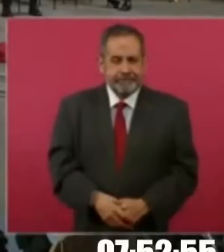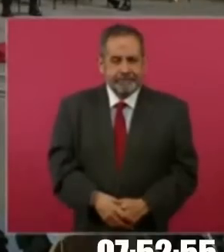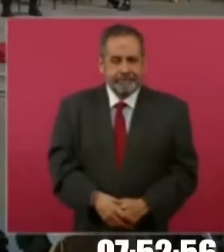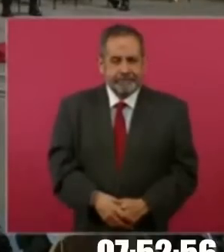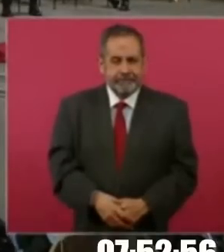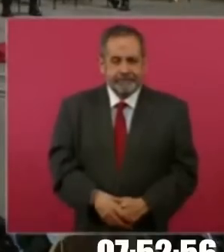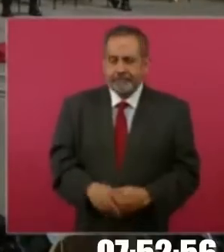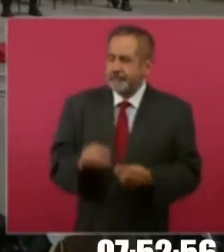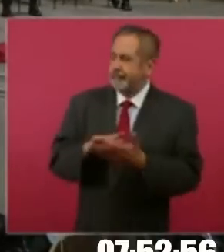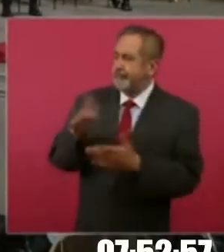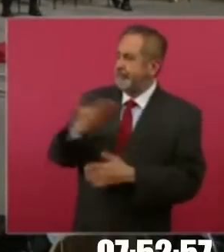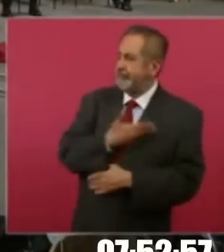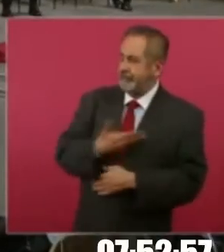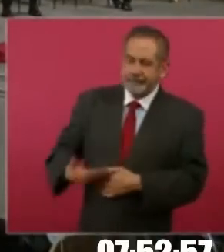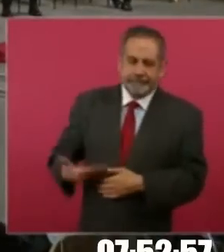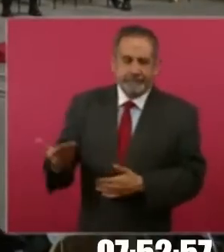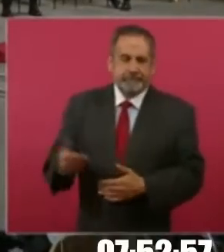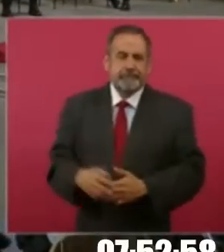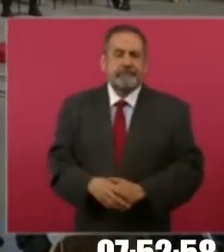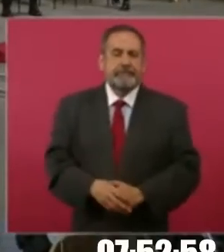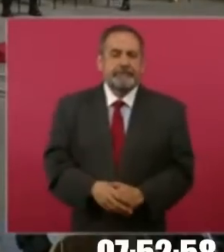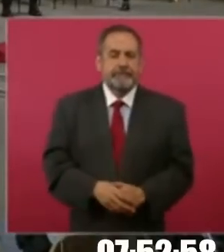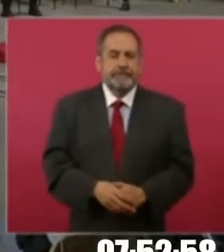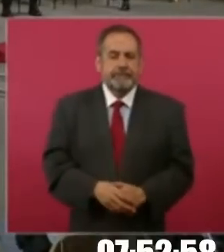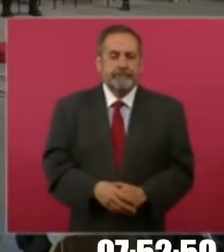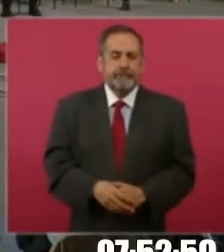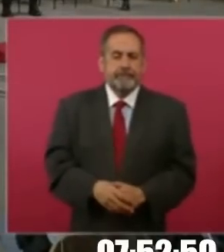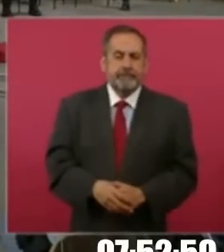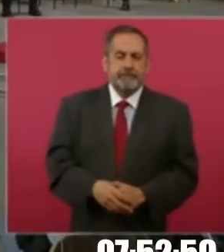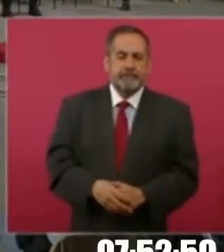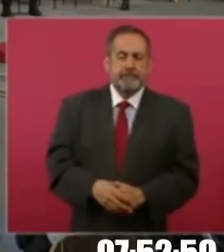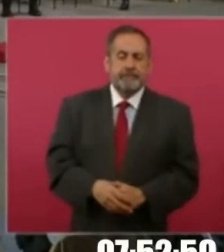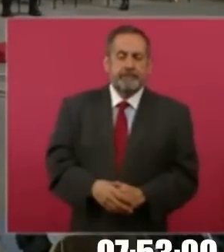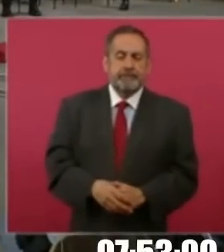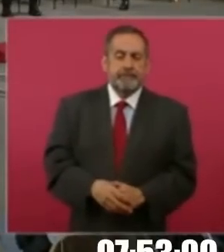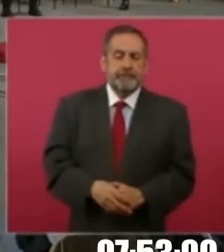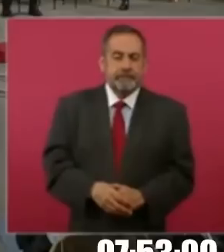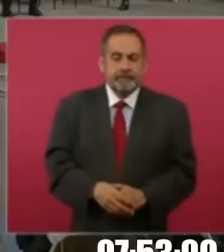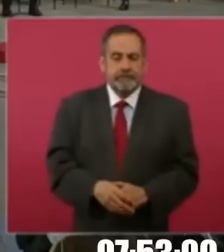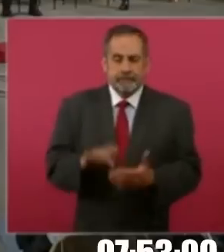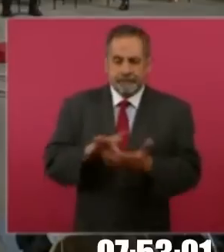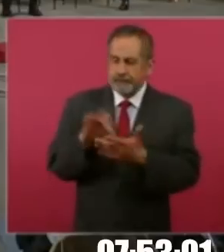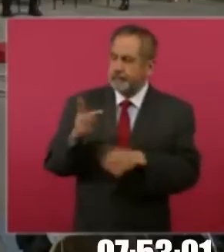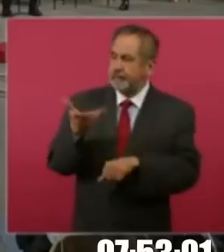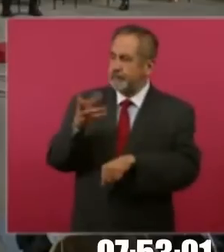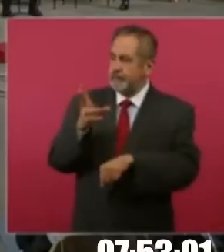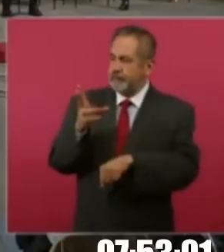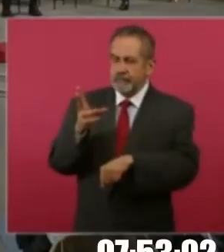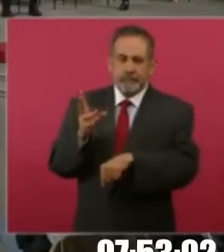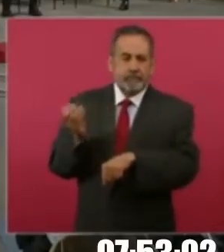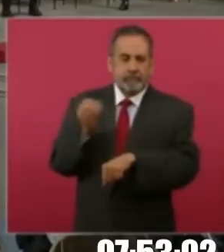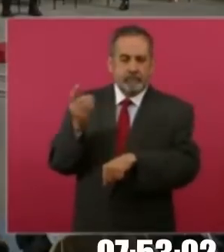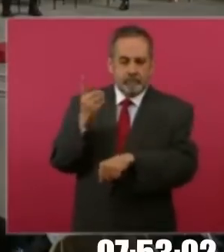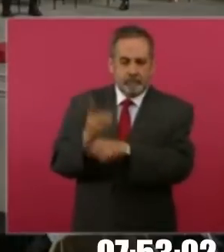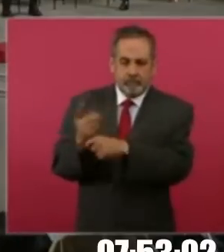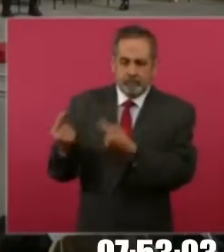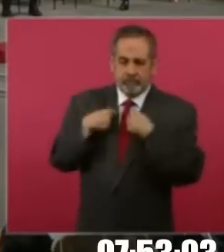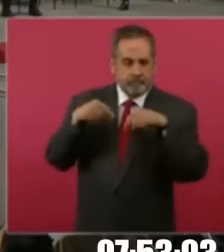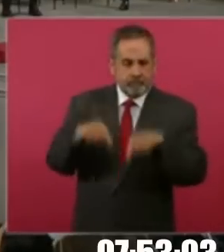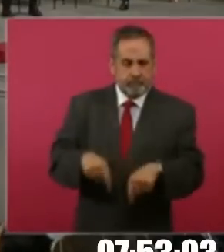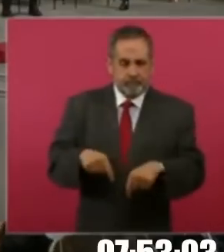Muchas gracias presidente Le agradezco que me dé la oportunidad de estar aquí